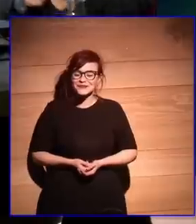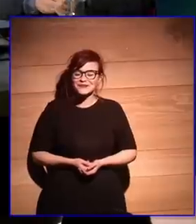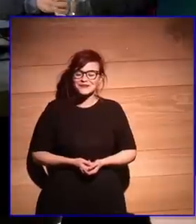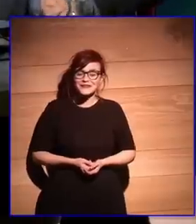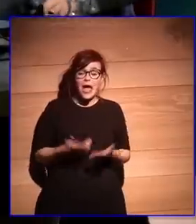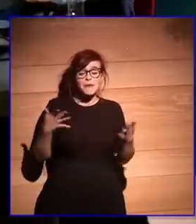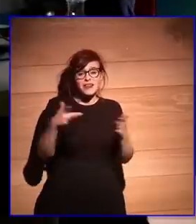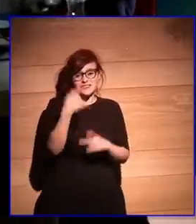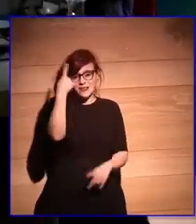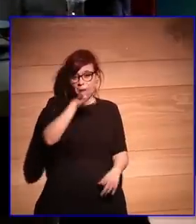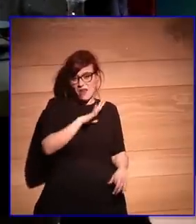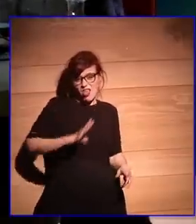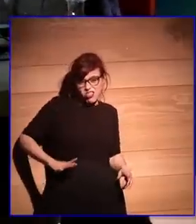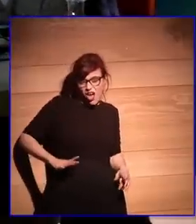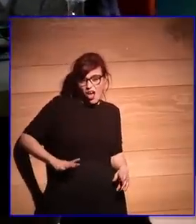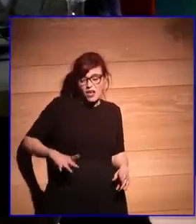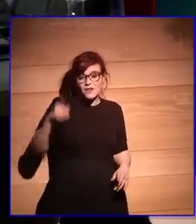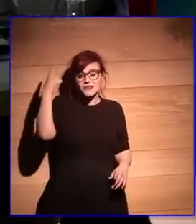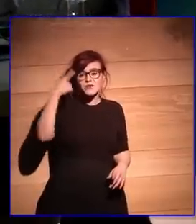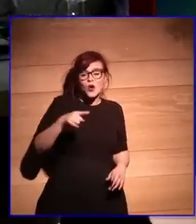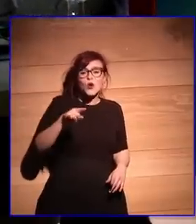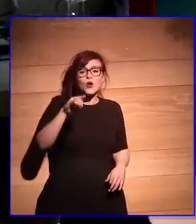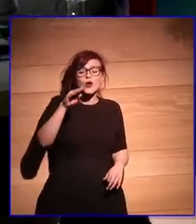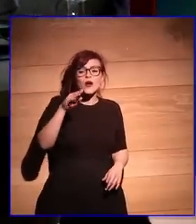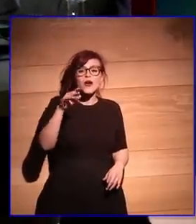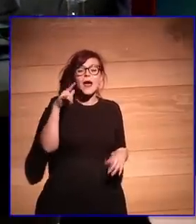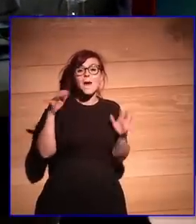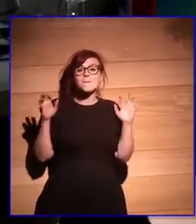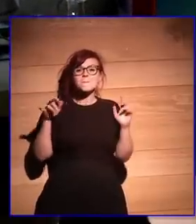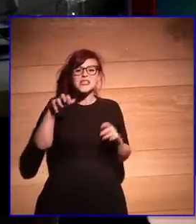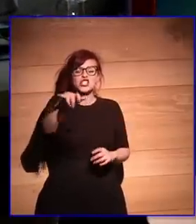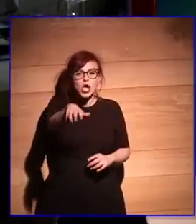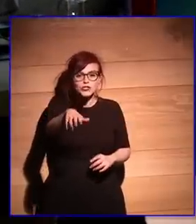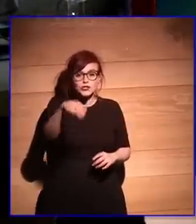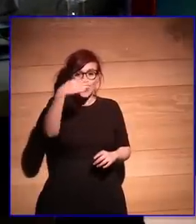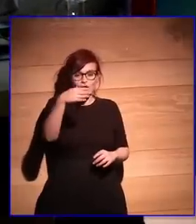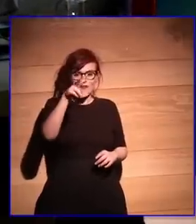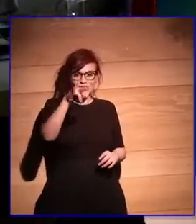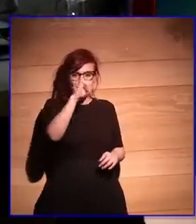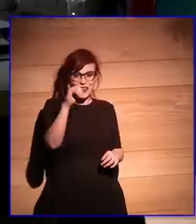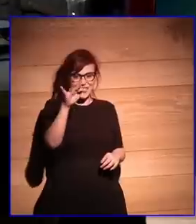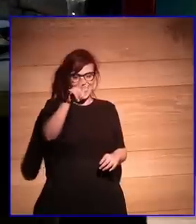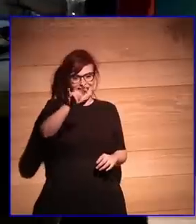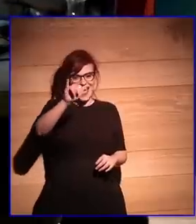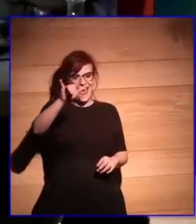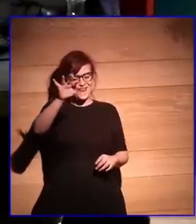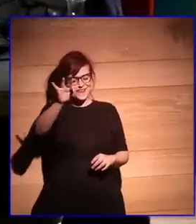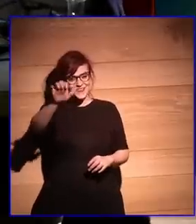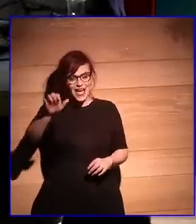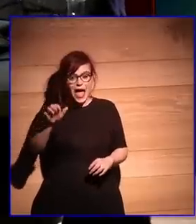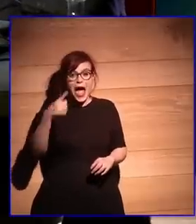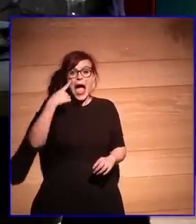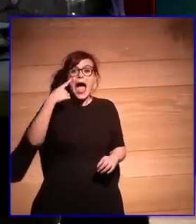La pereza, ¿os acordáis de Bugs Life? ¿Cómo se llama? ¿Bichos? Joder, pero puedes hablar en nuestro idioma.